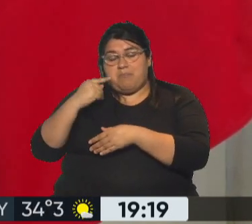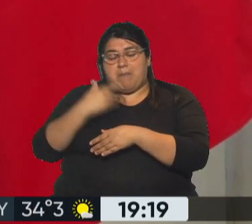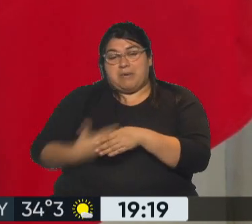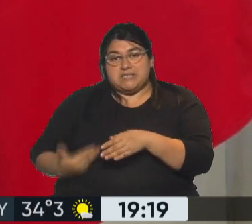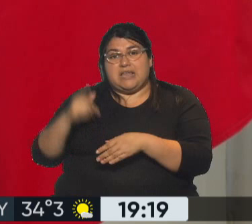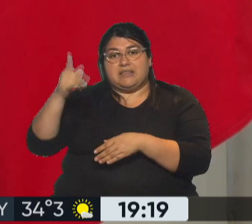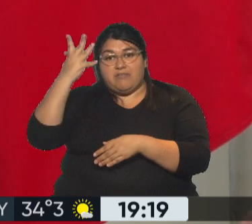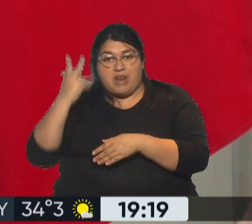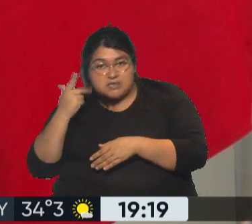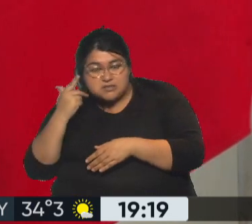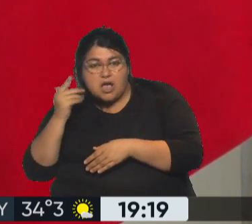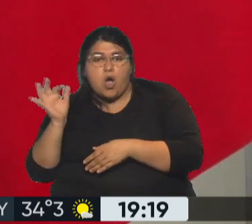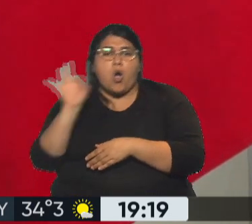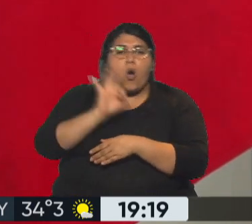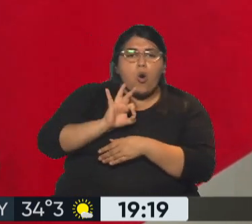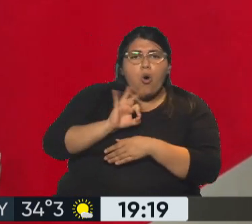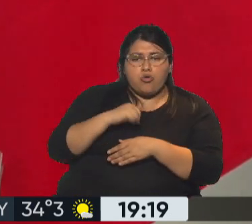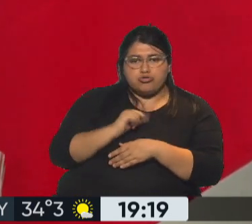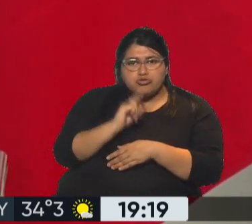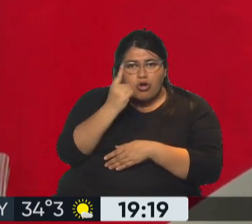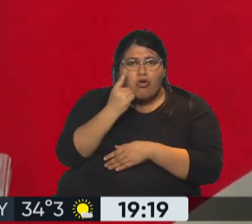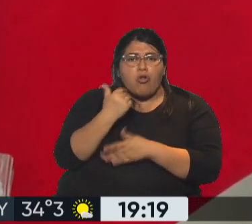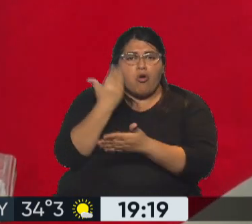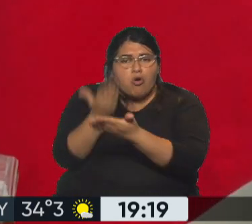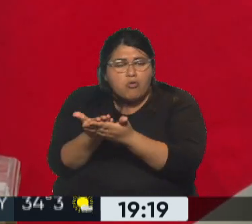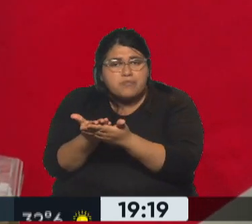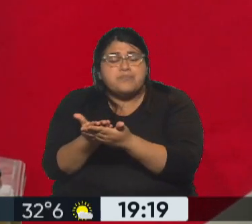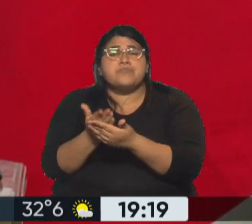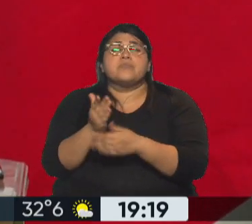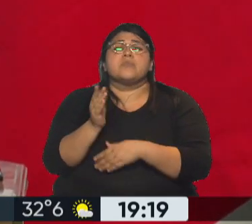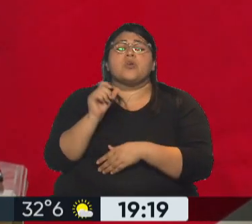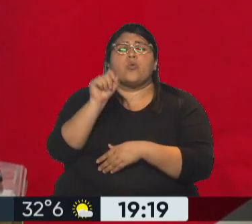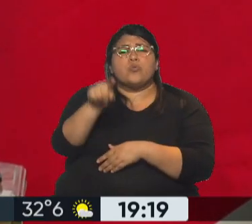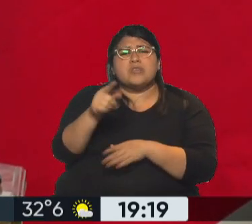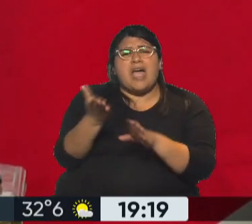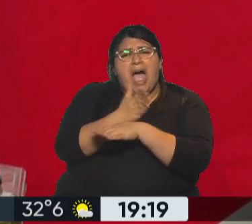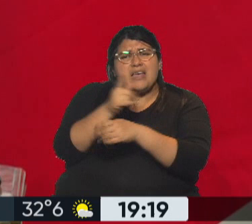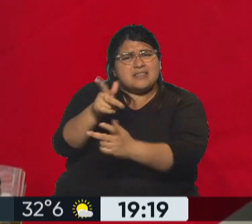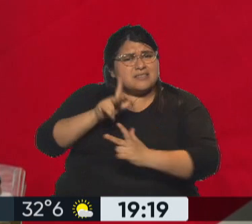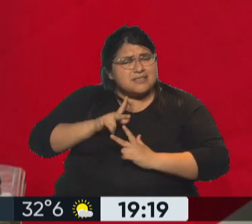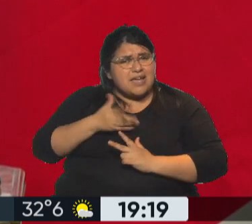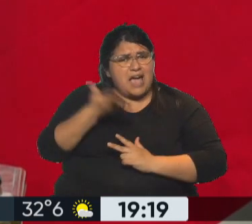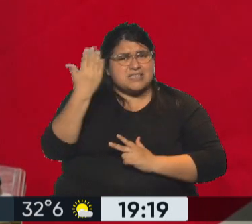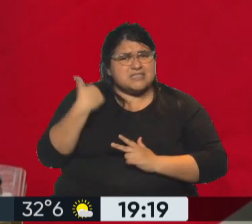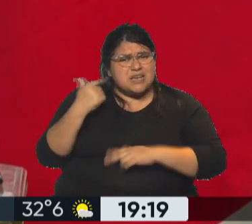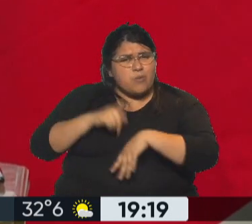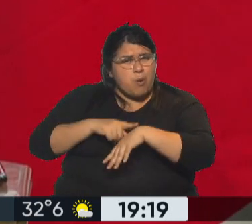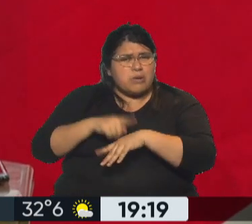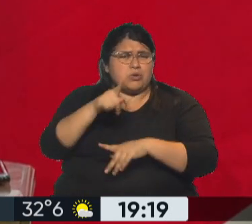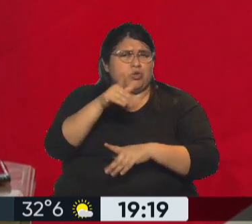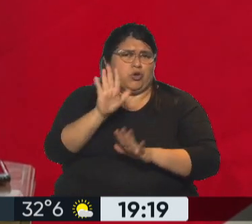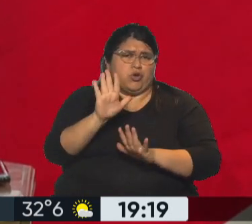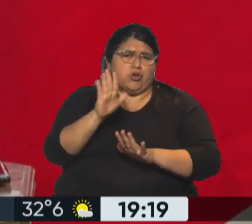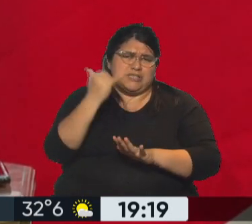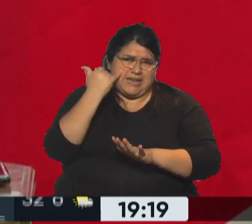pública los dos o la va a llevar adelante usted. Y usted mencionó ayer en un momento que hace mucho tiempo que